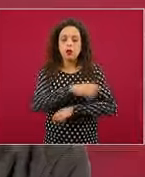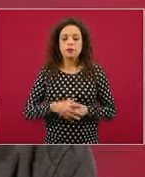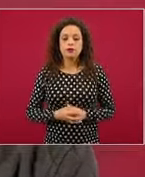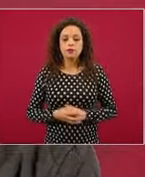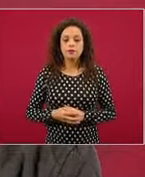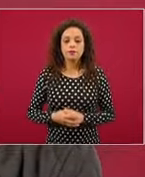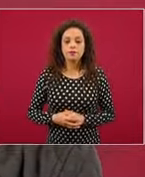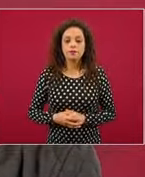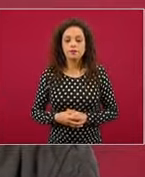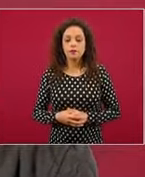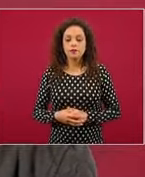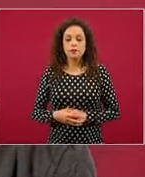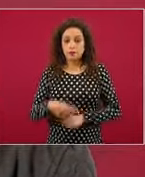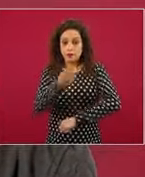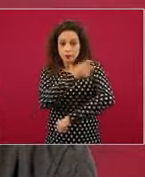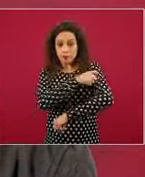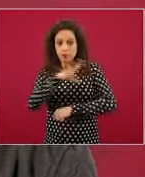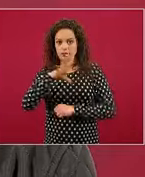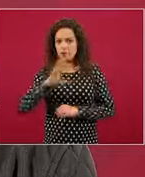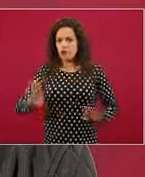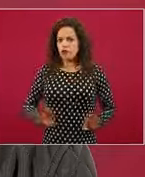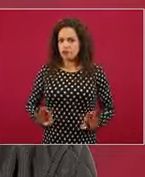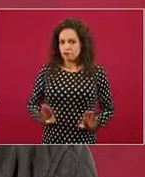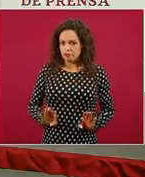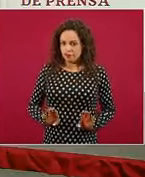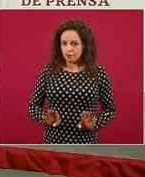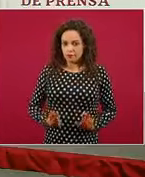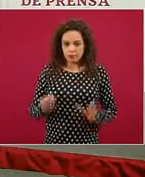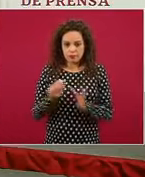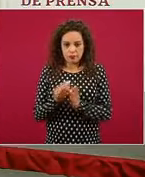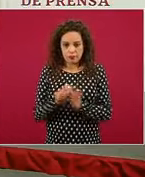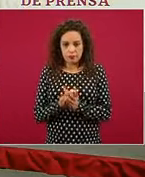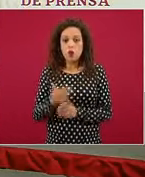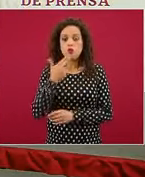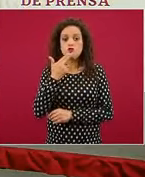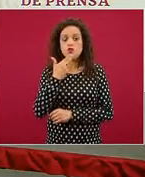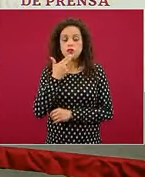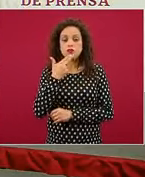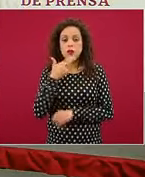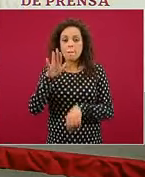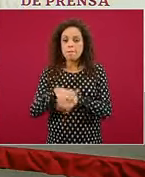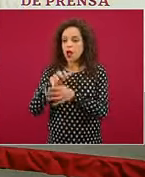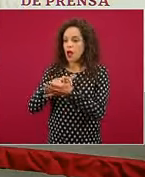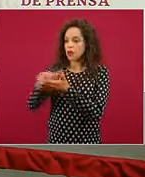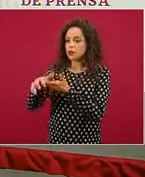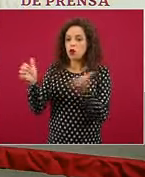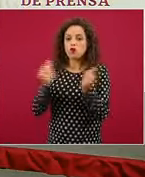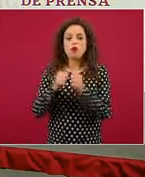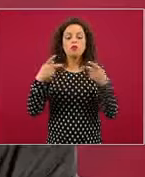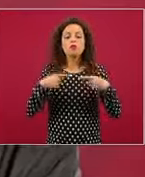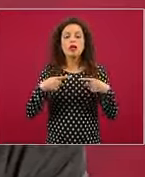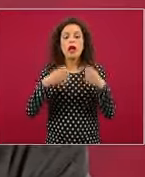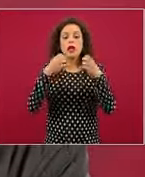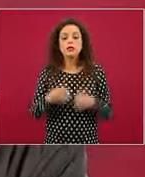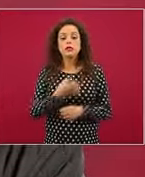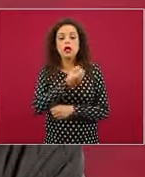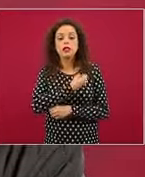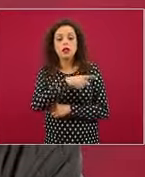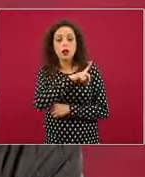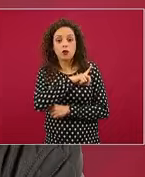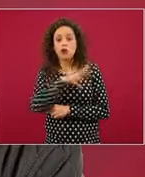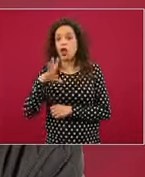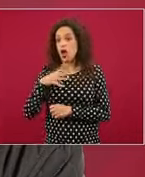vacunas tienen una característica: se utilizan en poblaciones sanas, mayormente. obviamente puede haber personas que no gocen de una buena